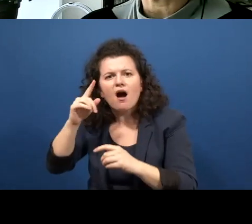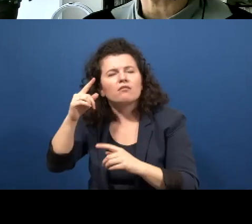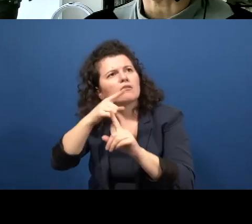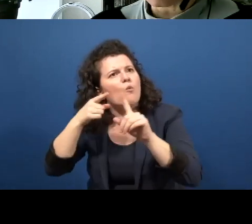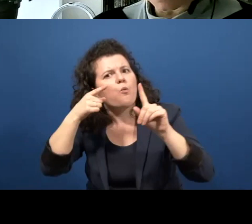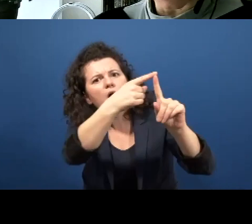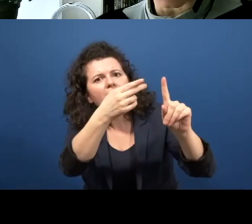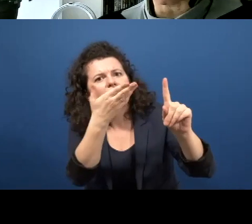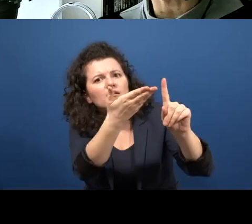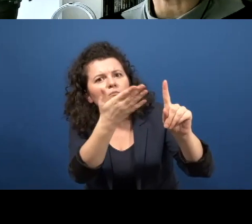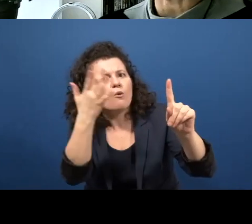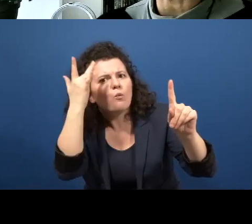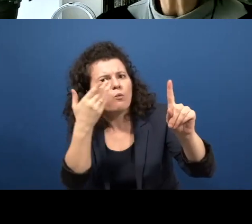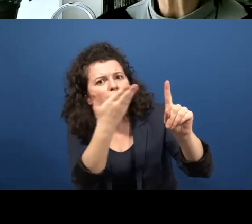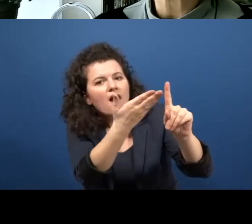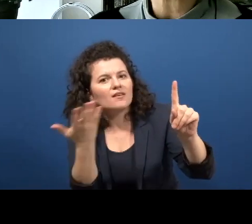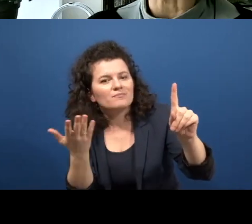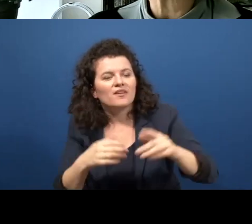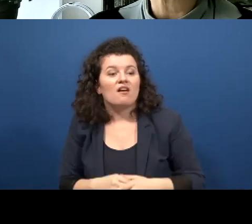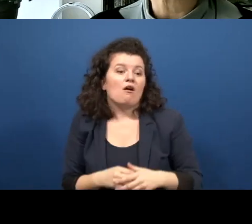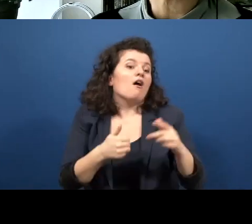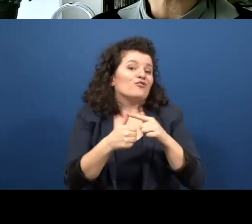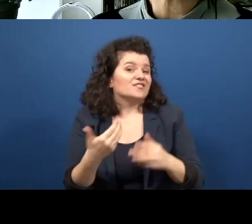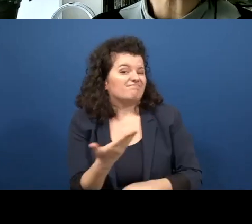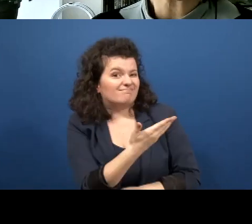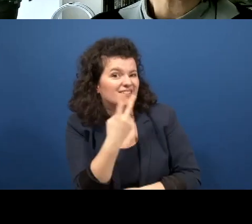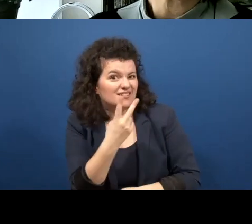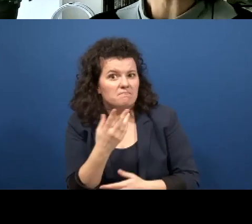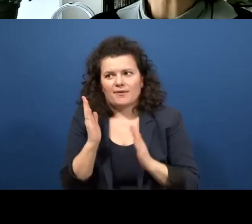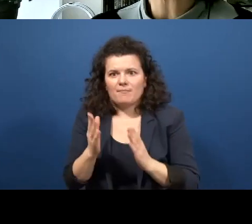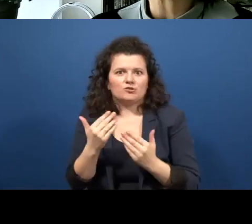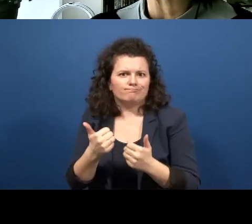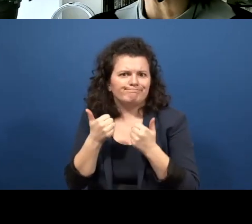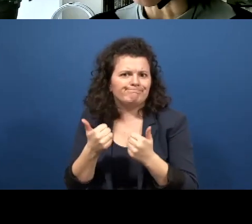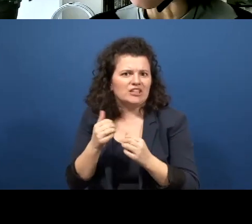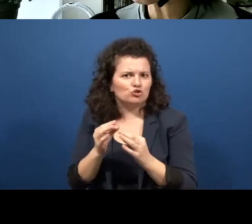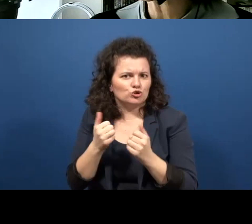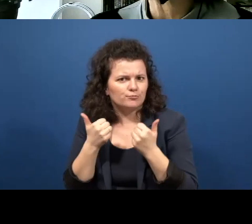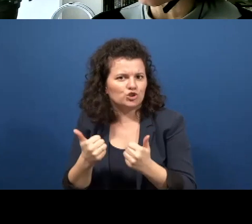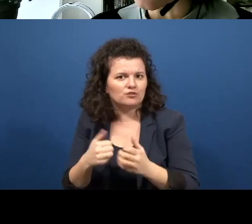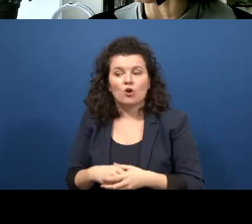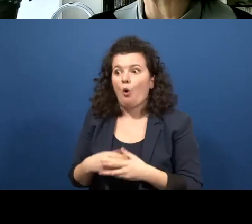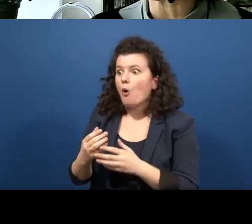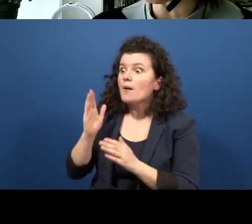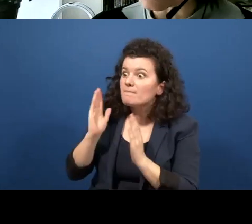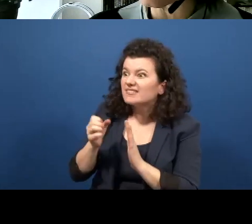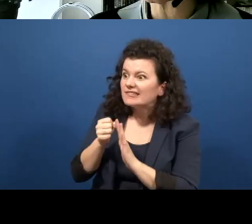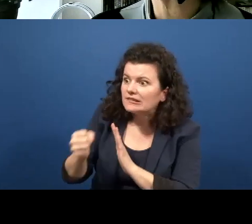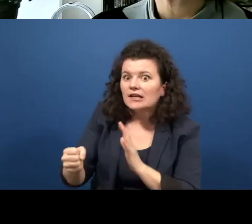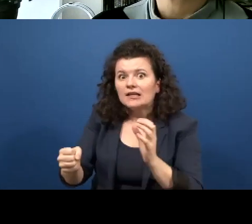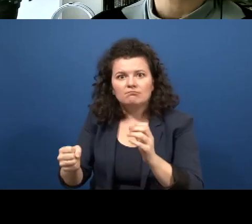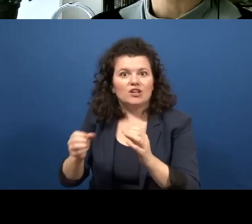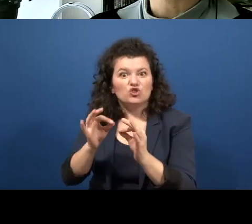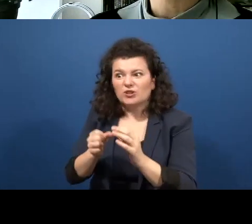estamos haciendo porque como les dije, no es nada más por fines altruistas, sino porque